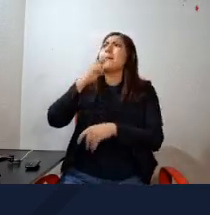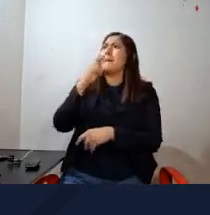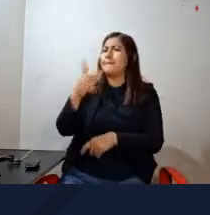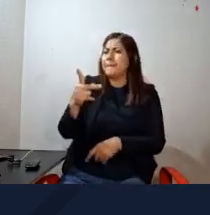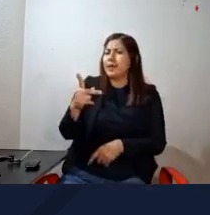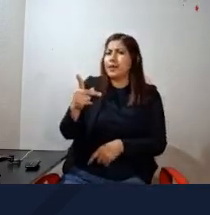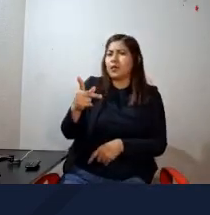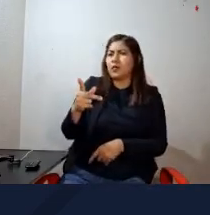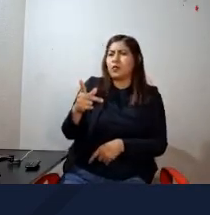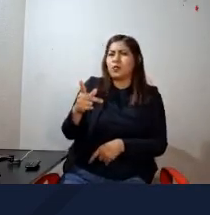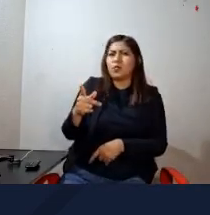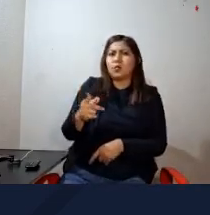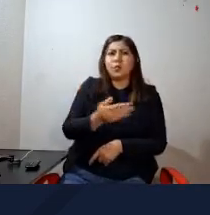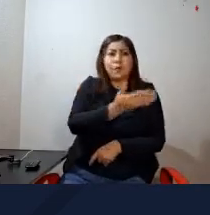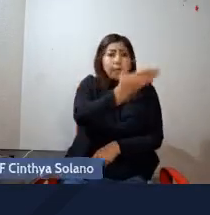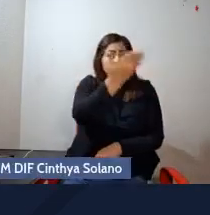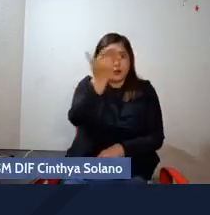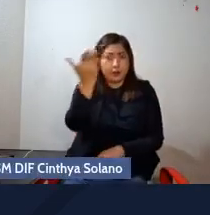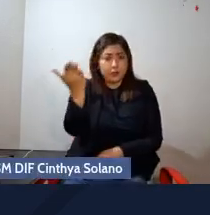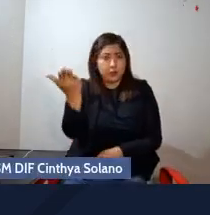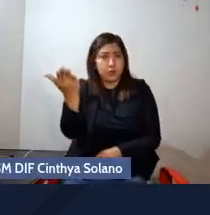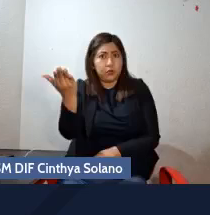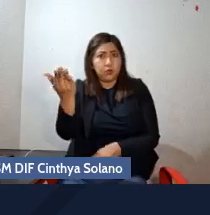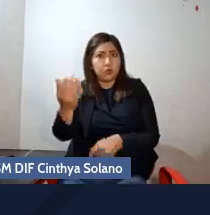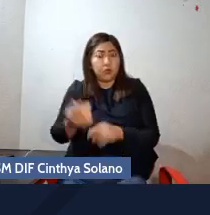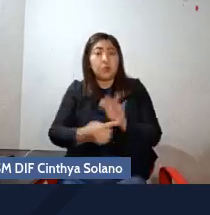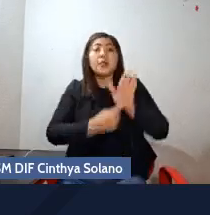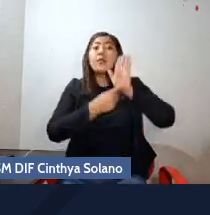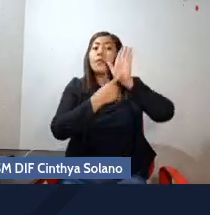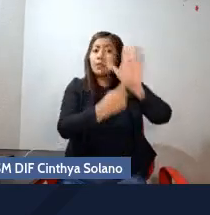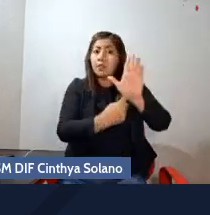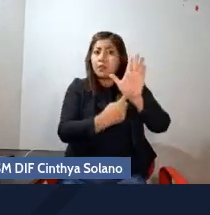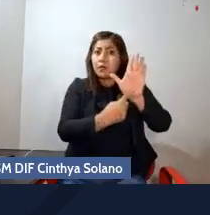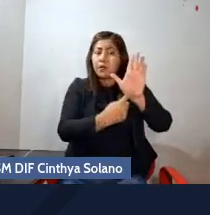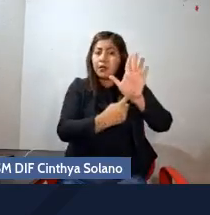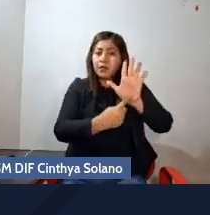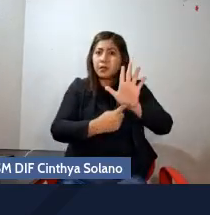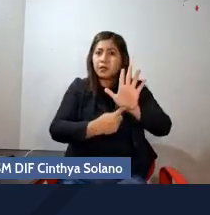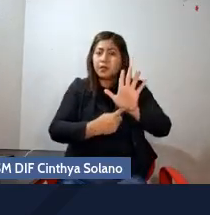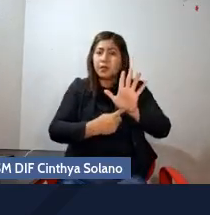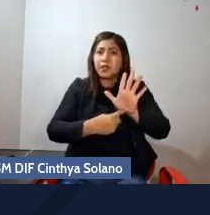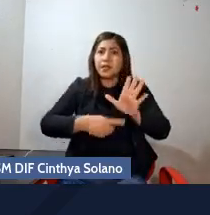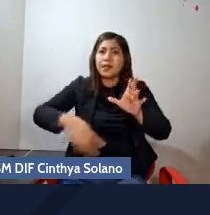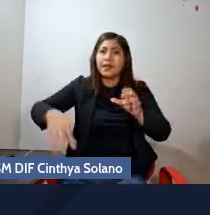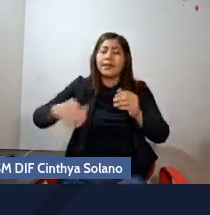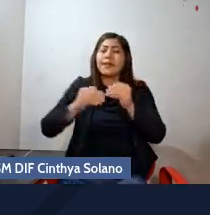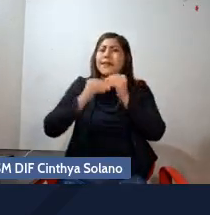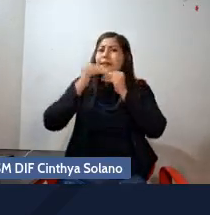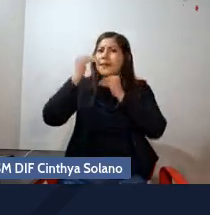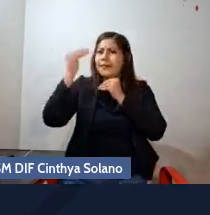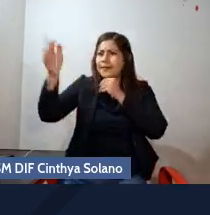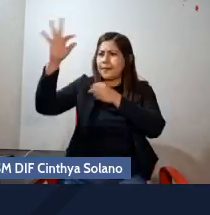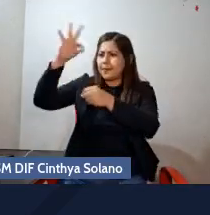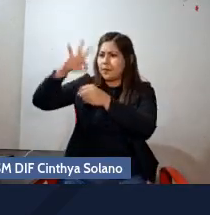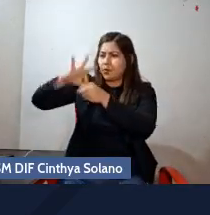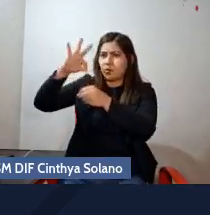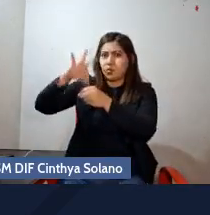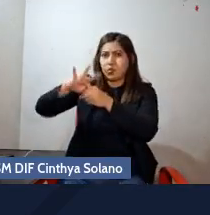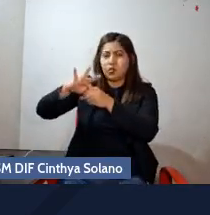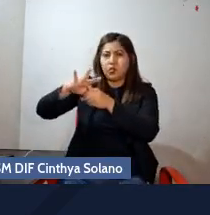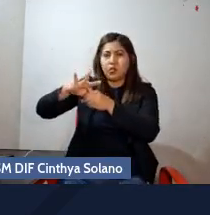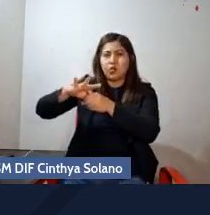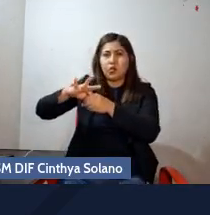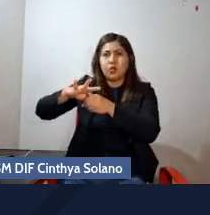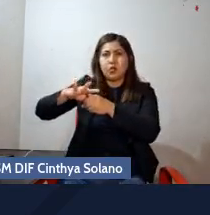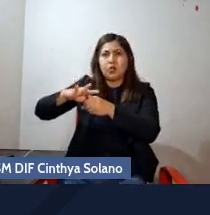resultados y logrando que este proceso electoral sea inolvidable, no solo por la gran cantidad de autoridades que vamos